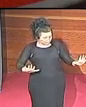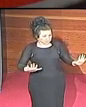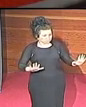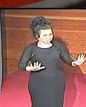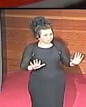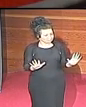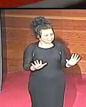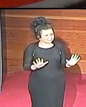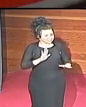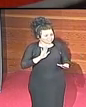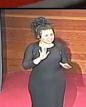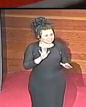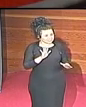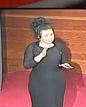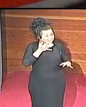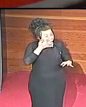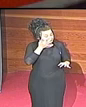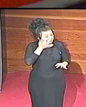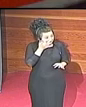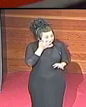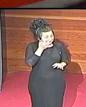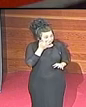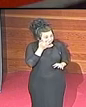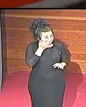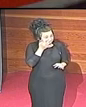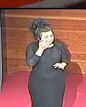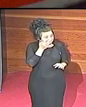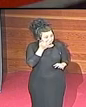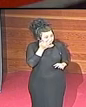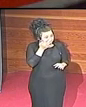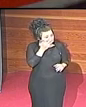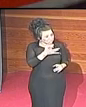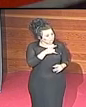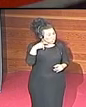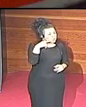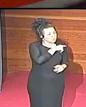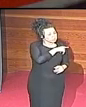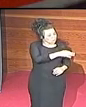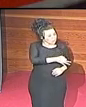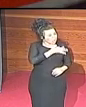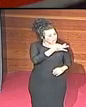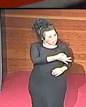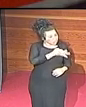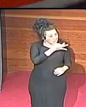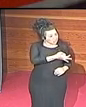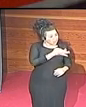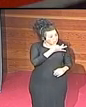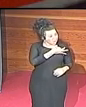qué punto la realidad estaba lejos de la nativa rusa, de la narrativa rusa